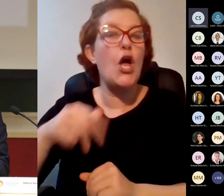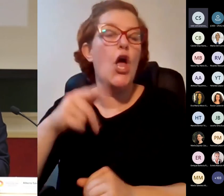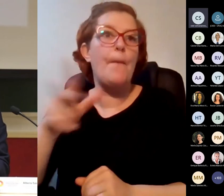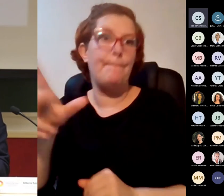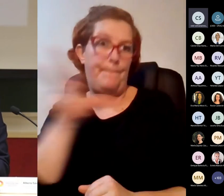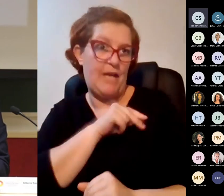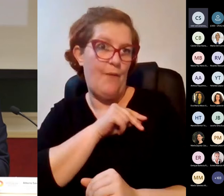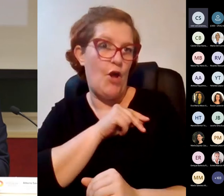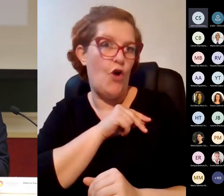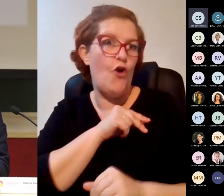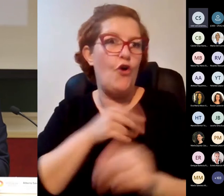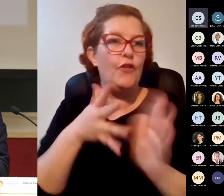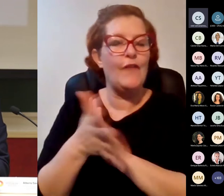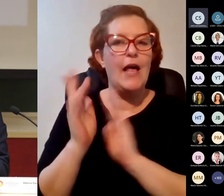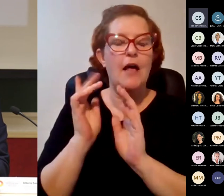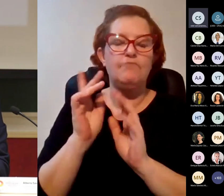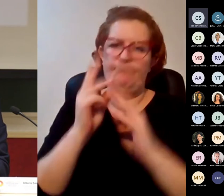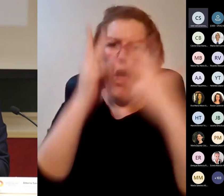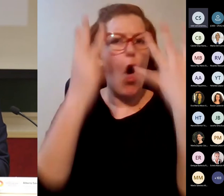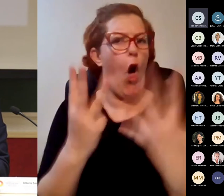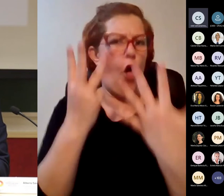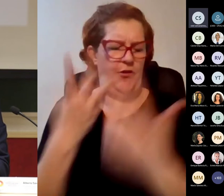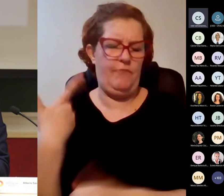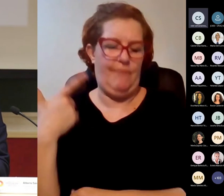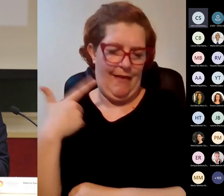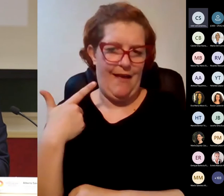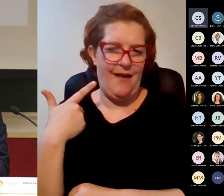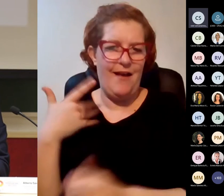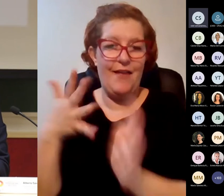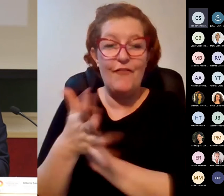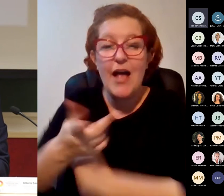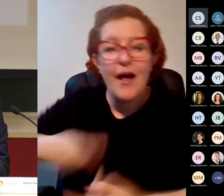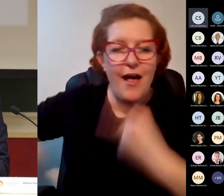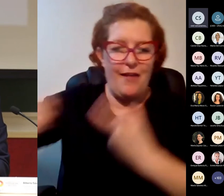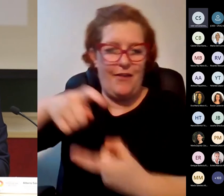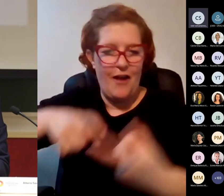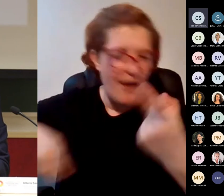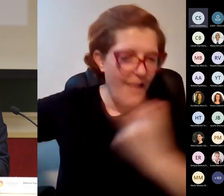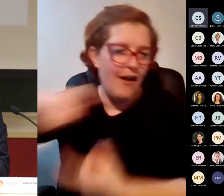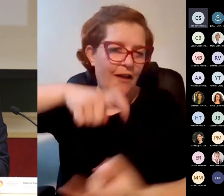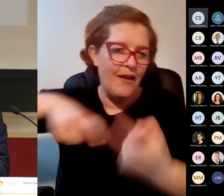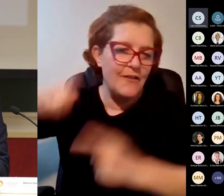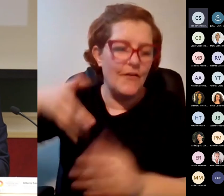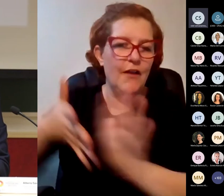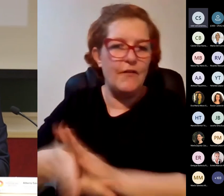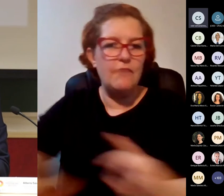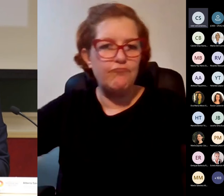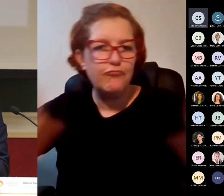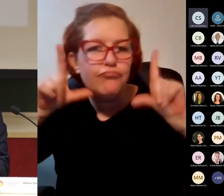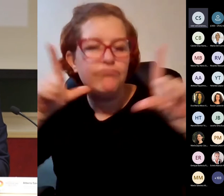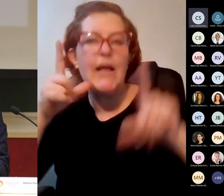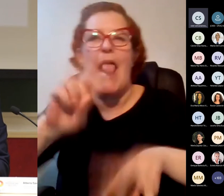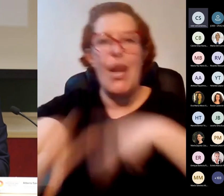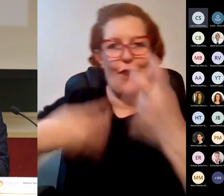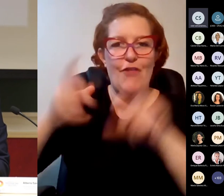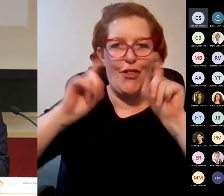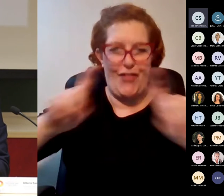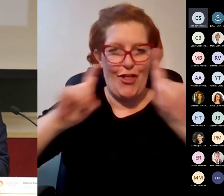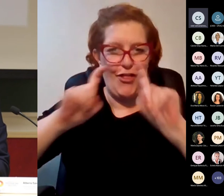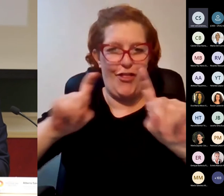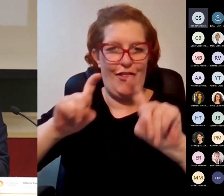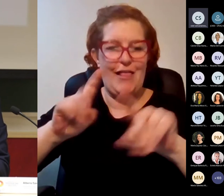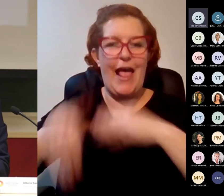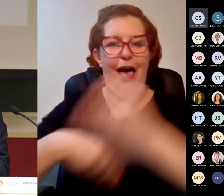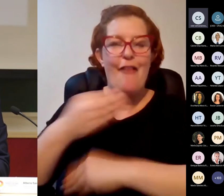alcanzaría su octava edición un año más sirve para poner en valor la innovación docente visibilizando las prácticas que se han elegido como más